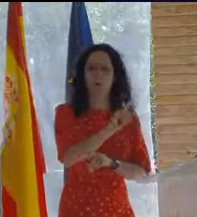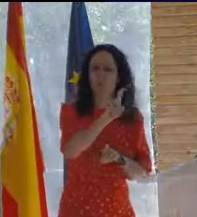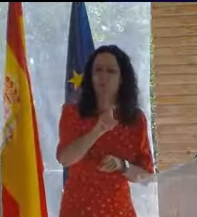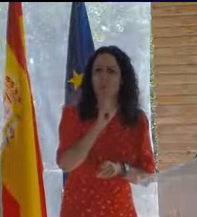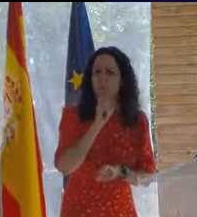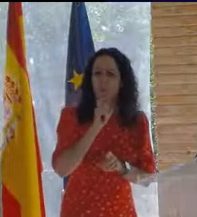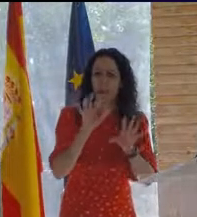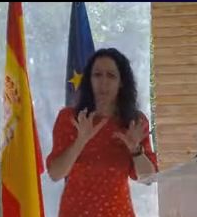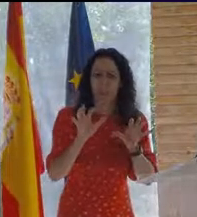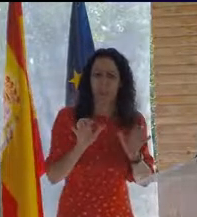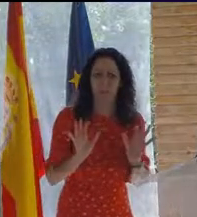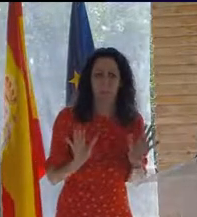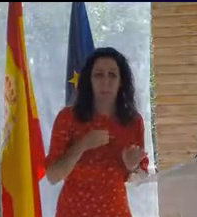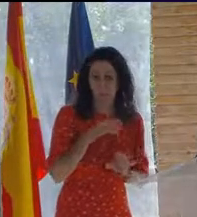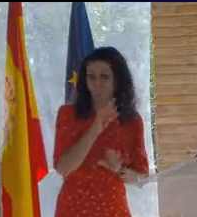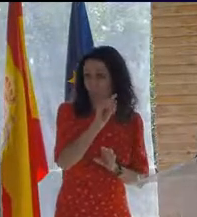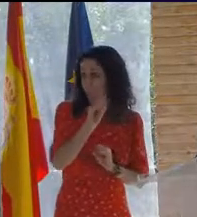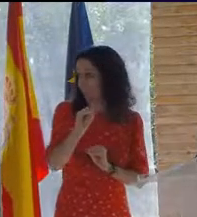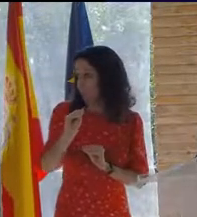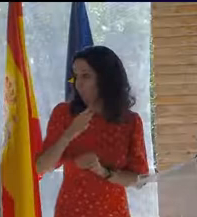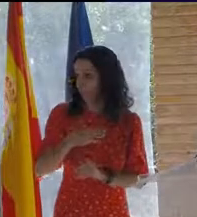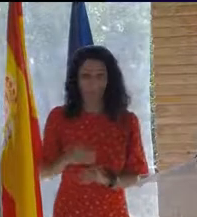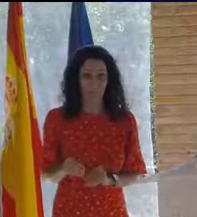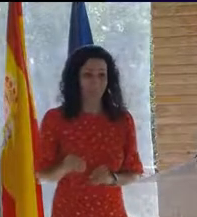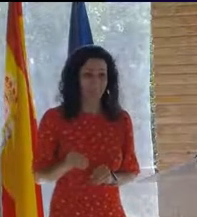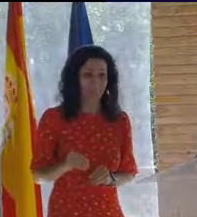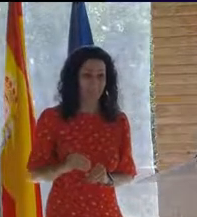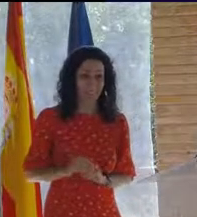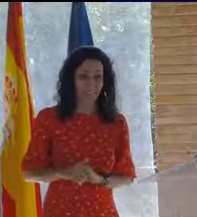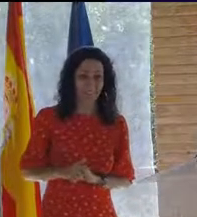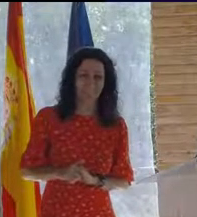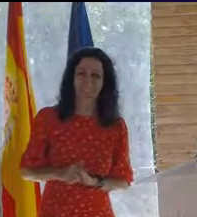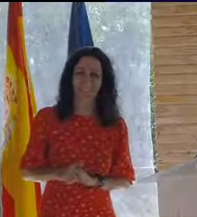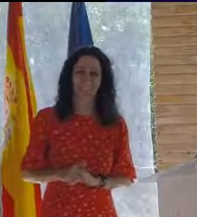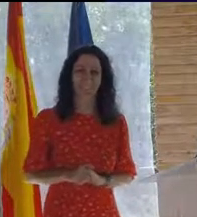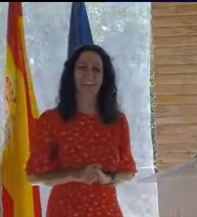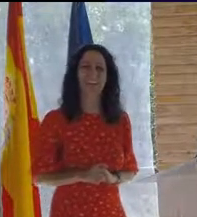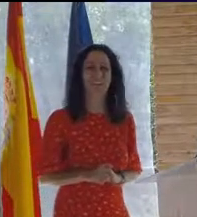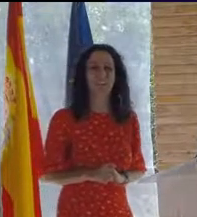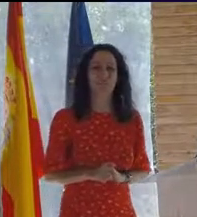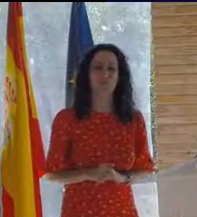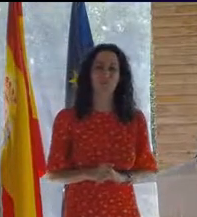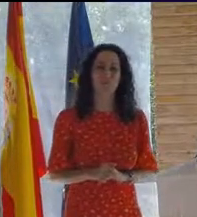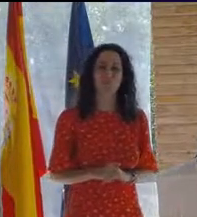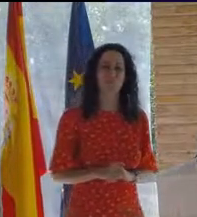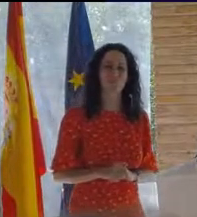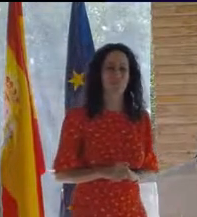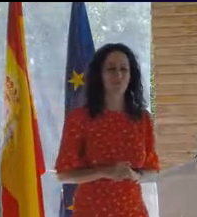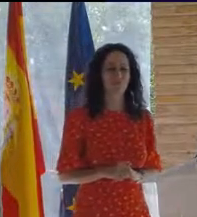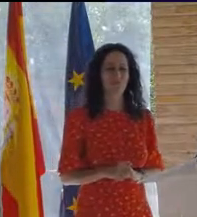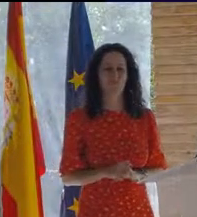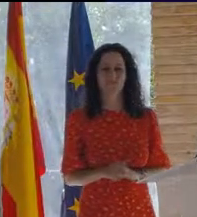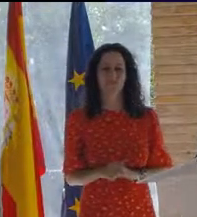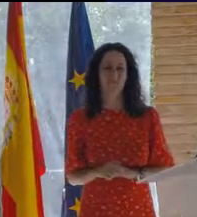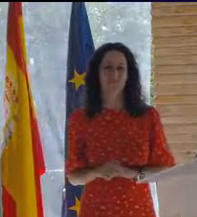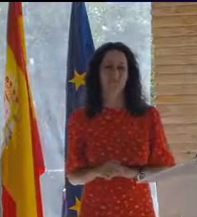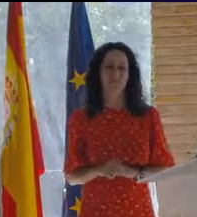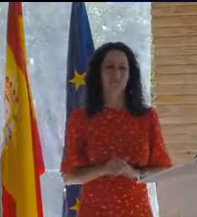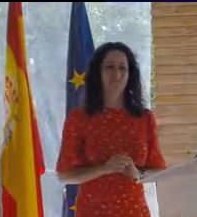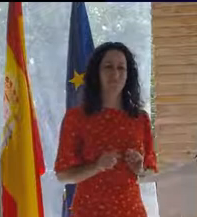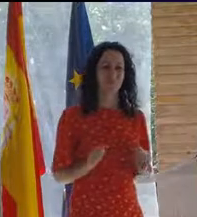se cree no no es así o sea cómo cómo aprenden os lo puedo preguntar o sea no sé